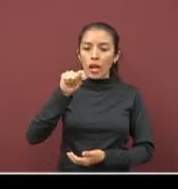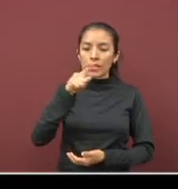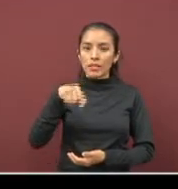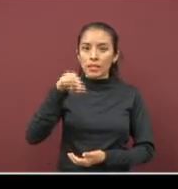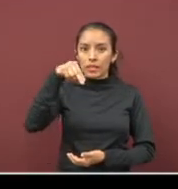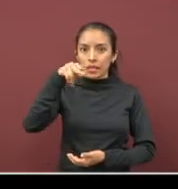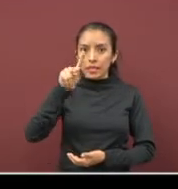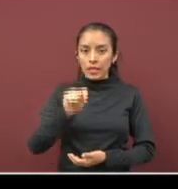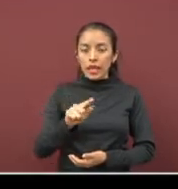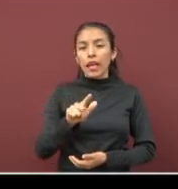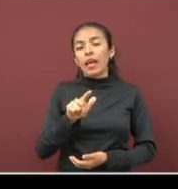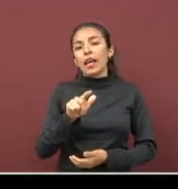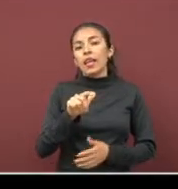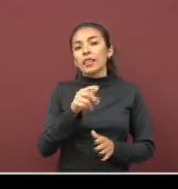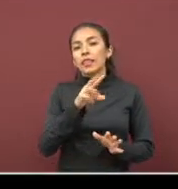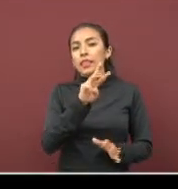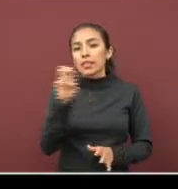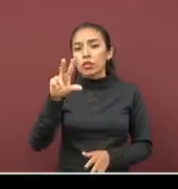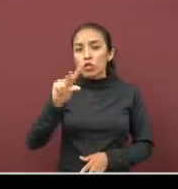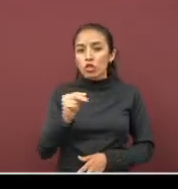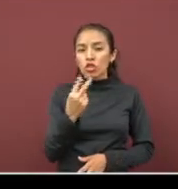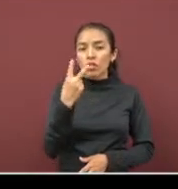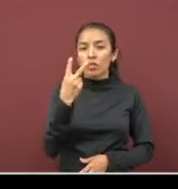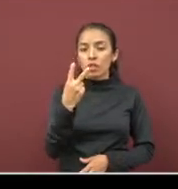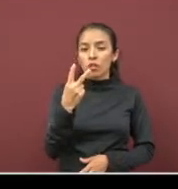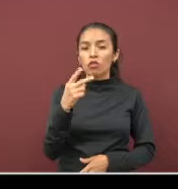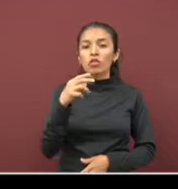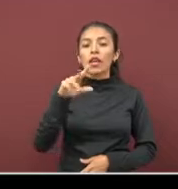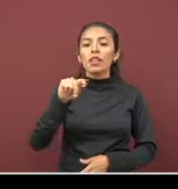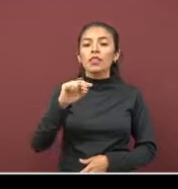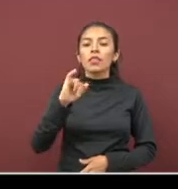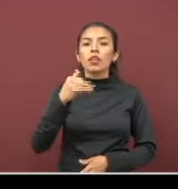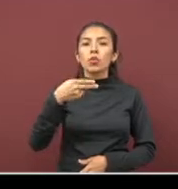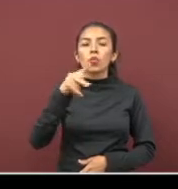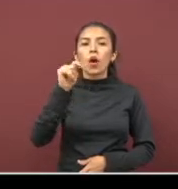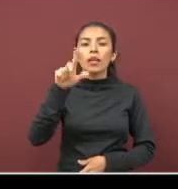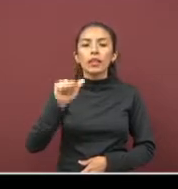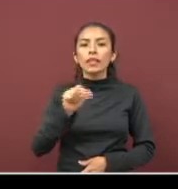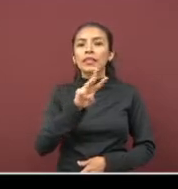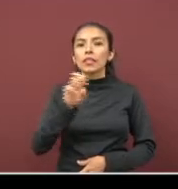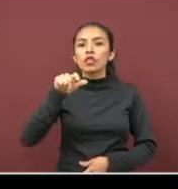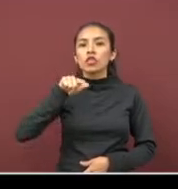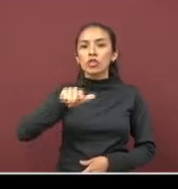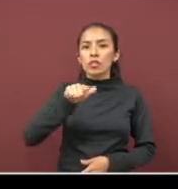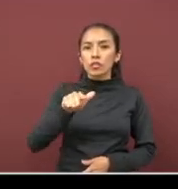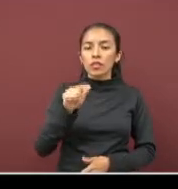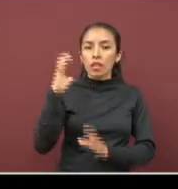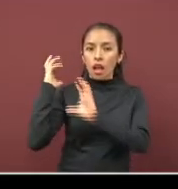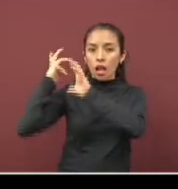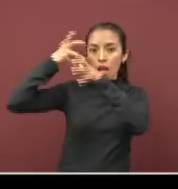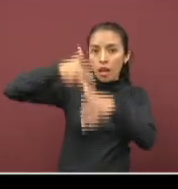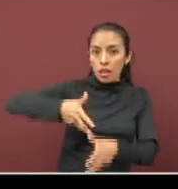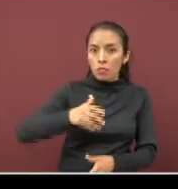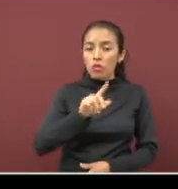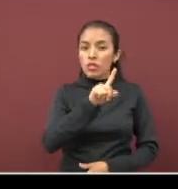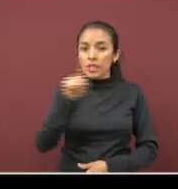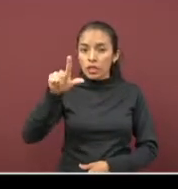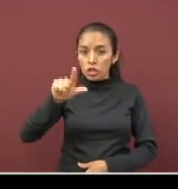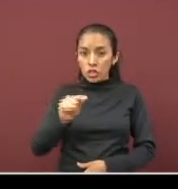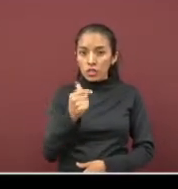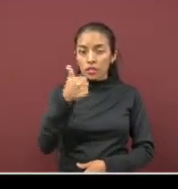382 tihuatlán 317 álamo temapache 176 y